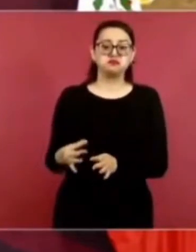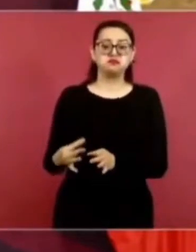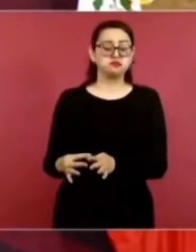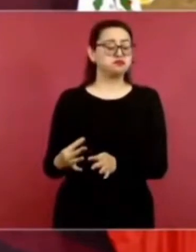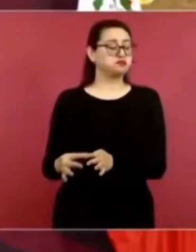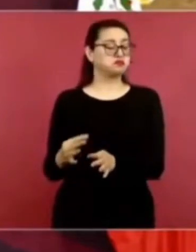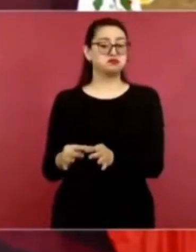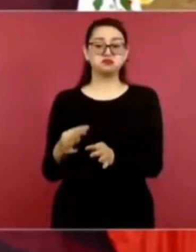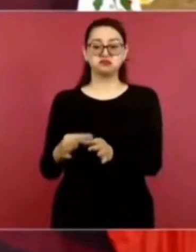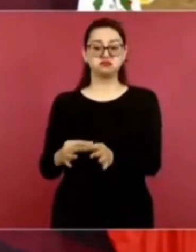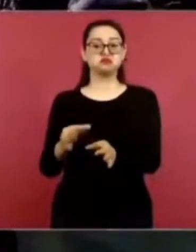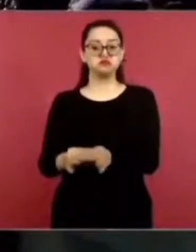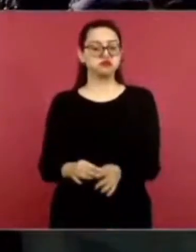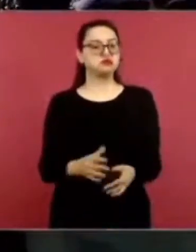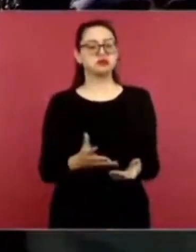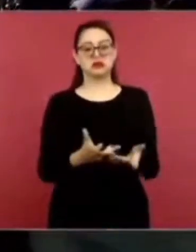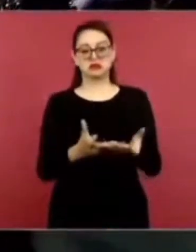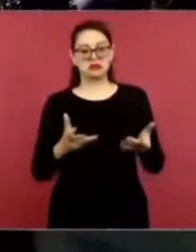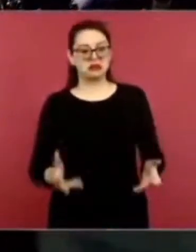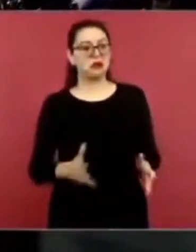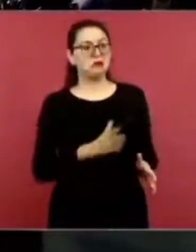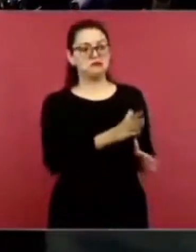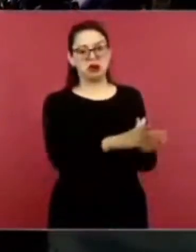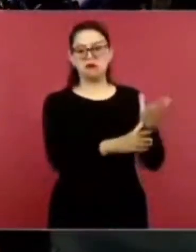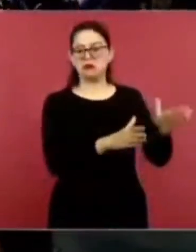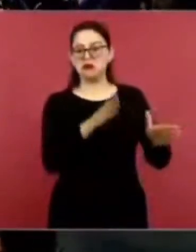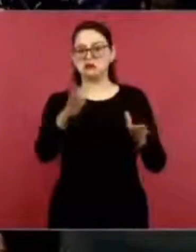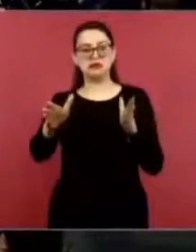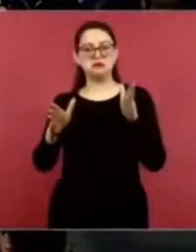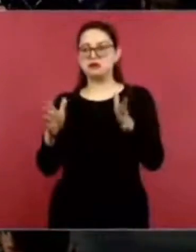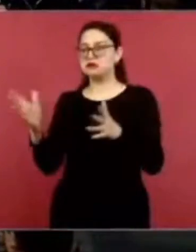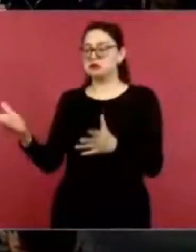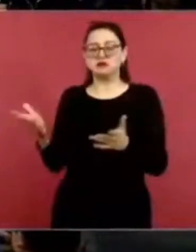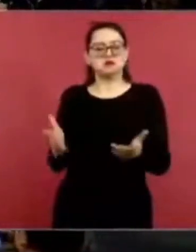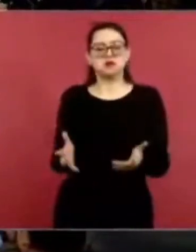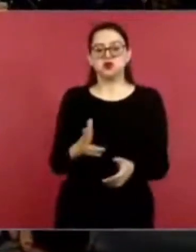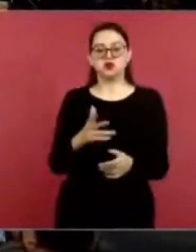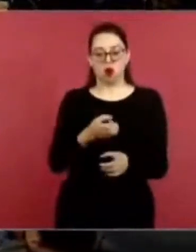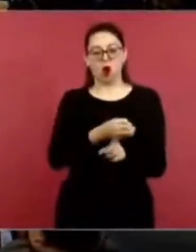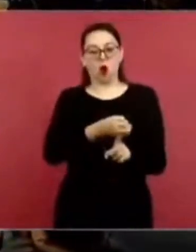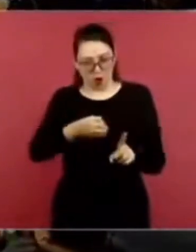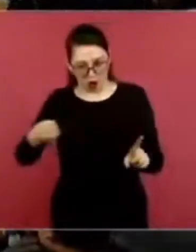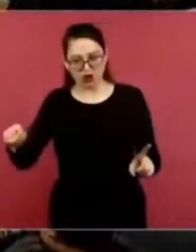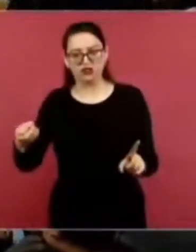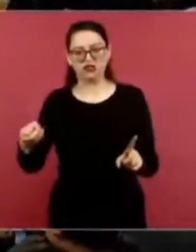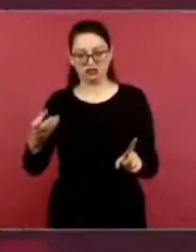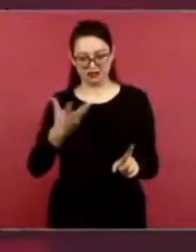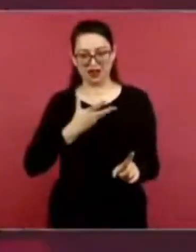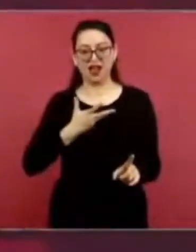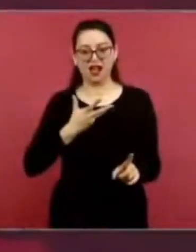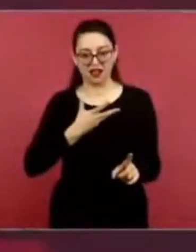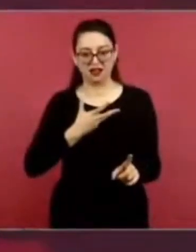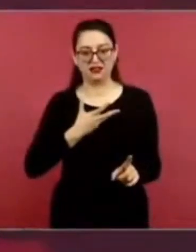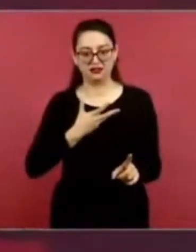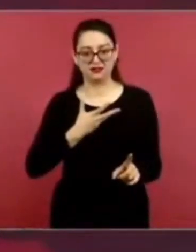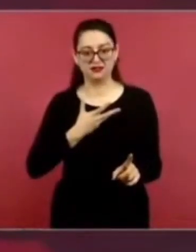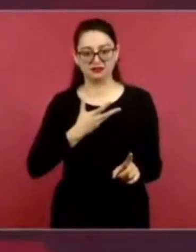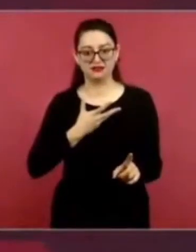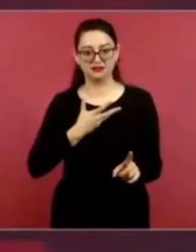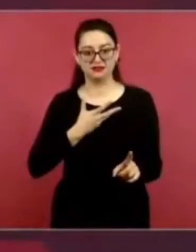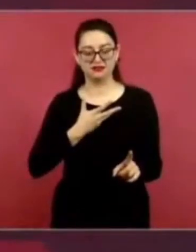cinco años, pero fue avanzando. Ahora a 30